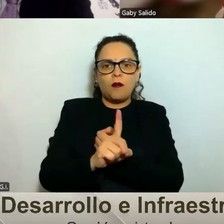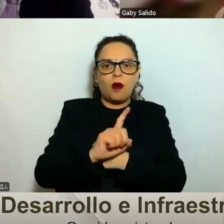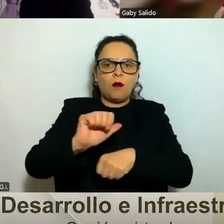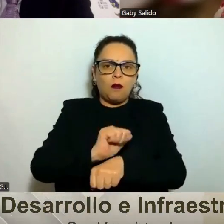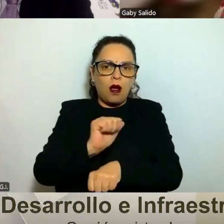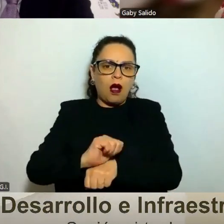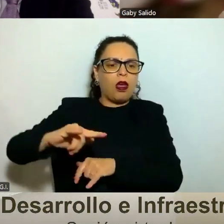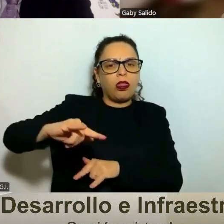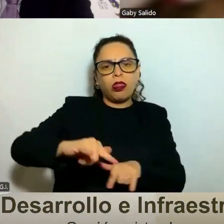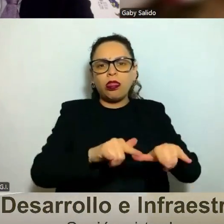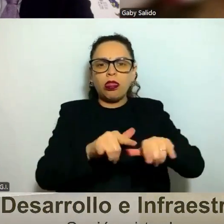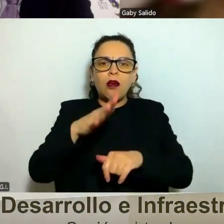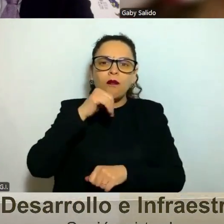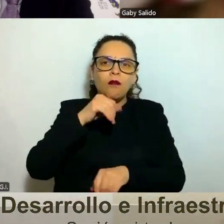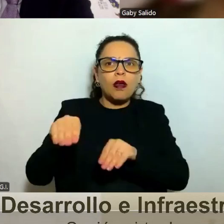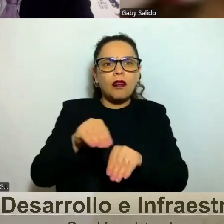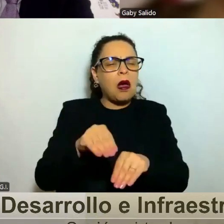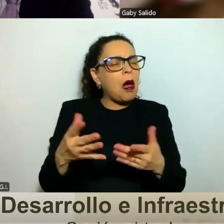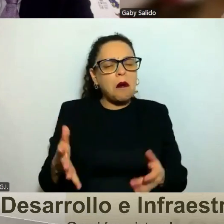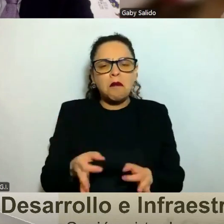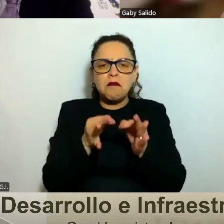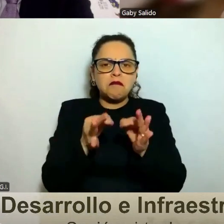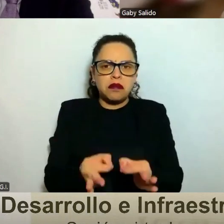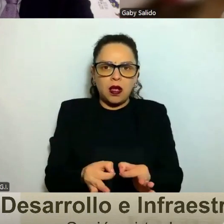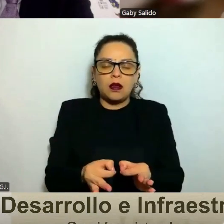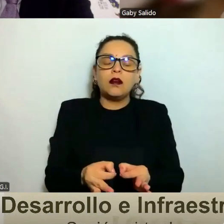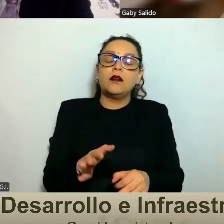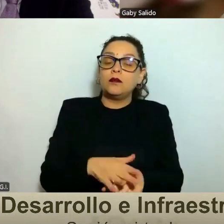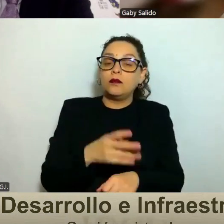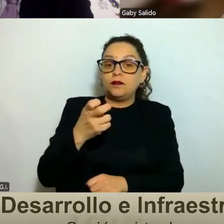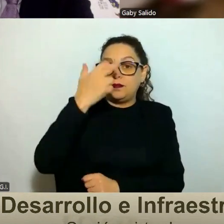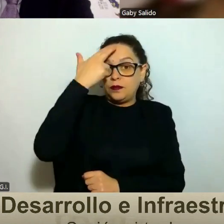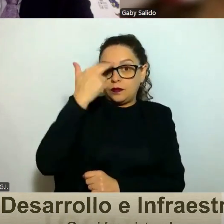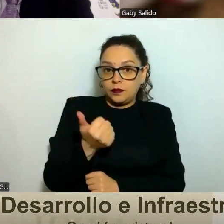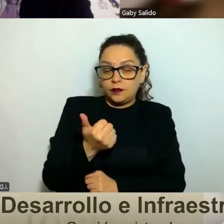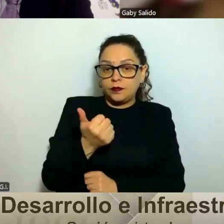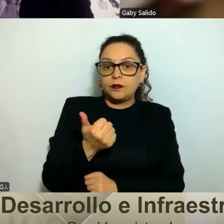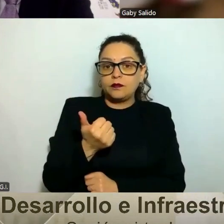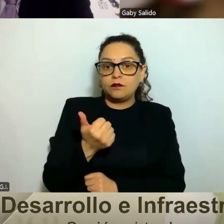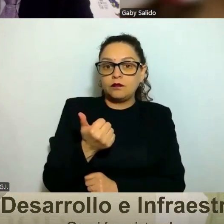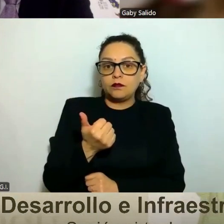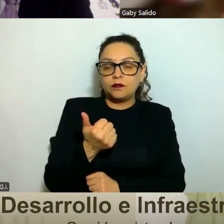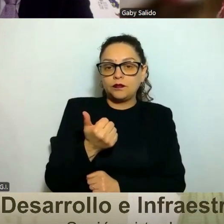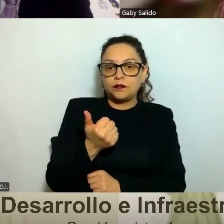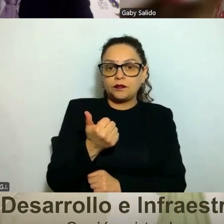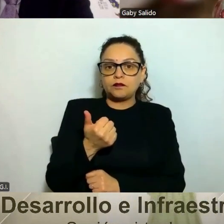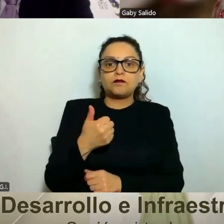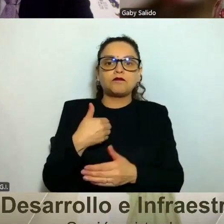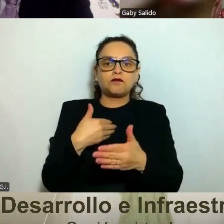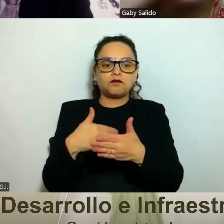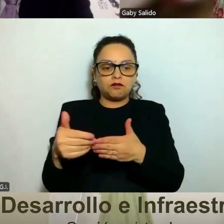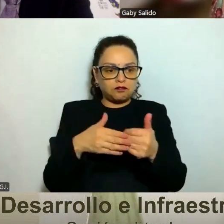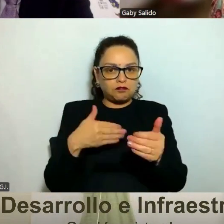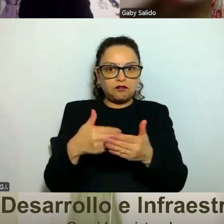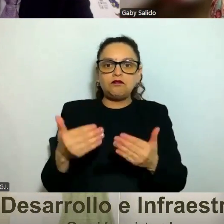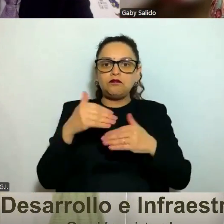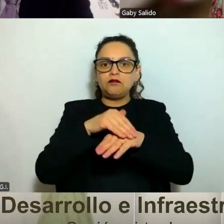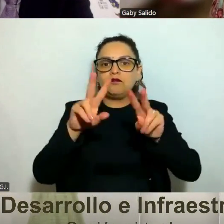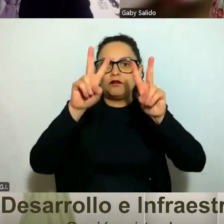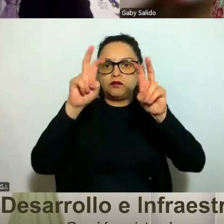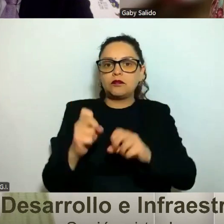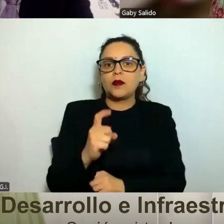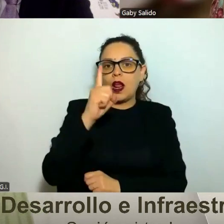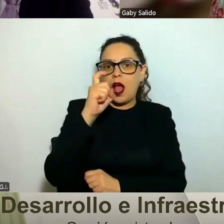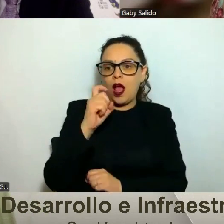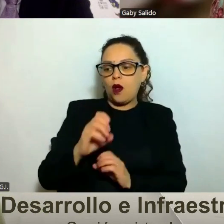importante precisar que la iniciativa que se dictamina refiere que el proyecto proporciona infraestructura moderna en los servicios de agua y drenaje con la instalación